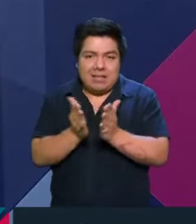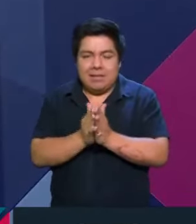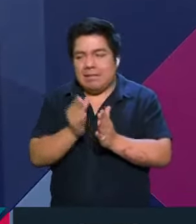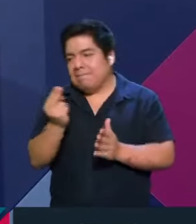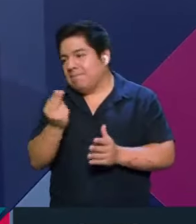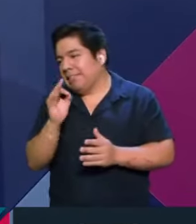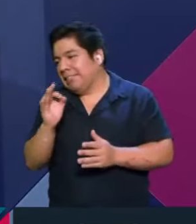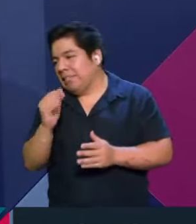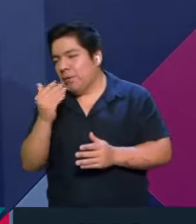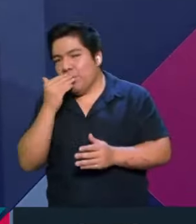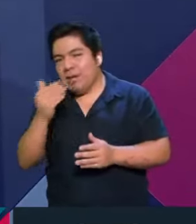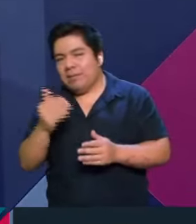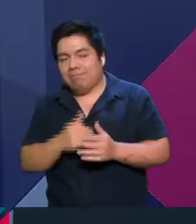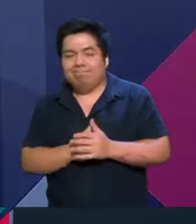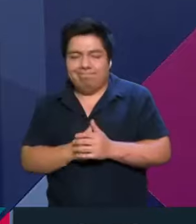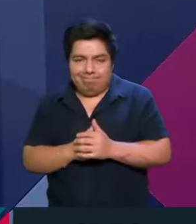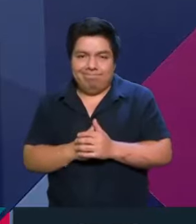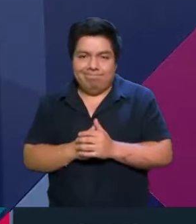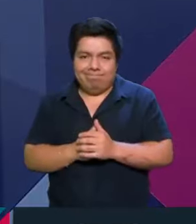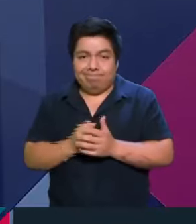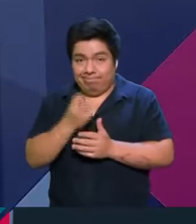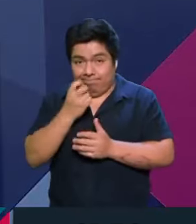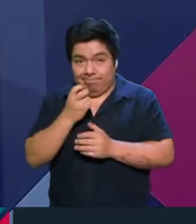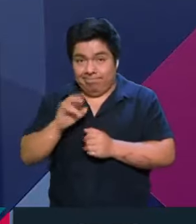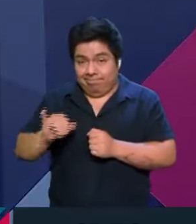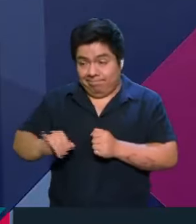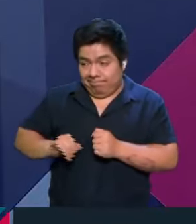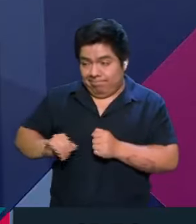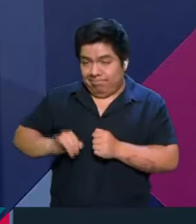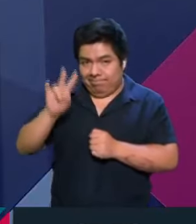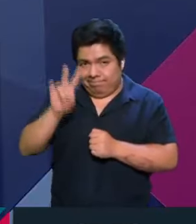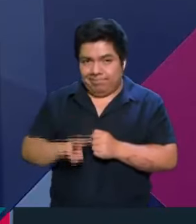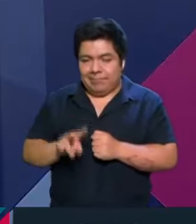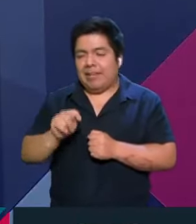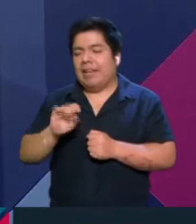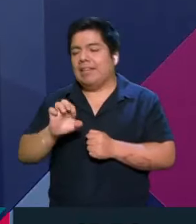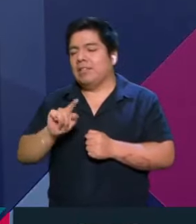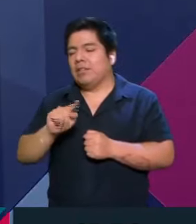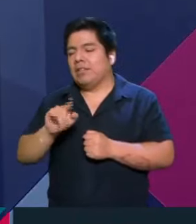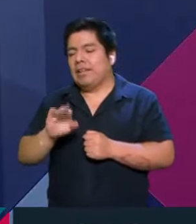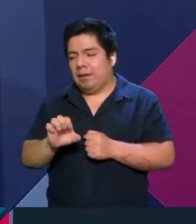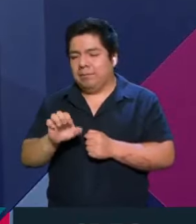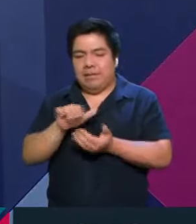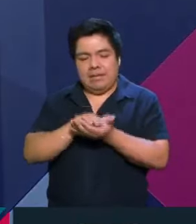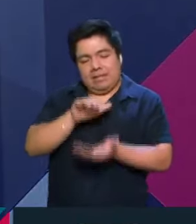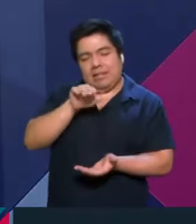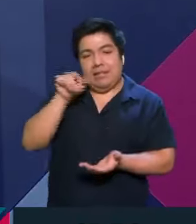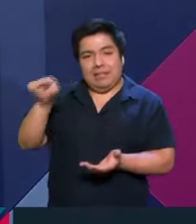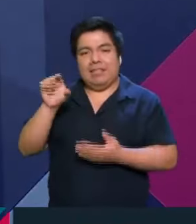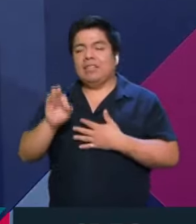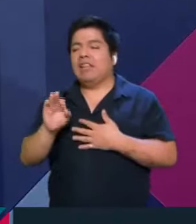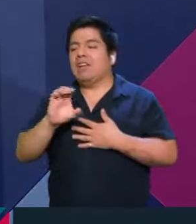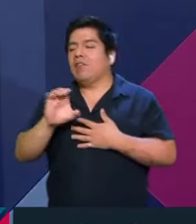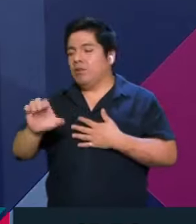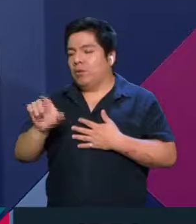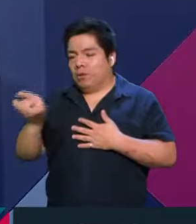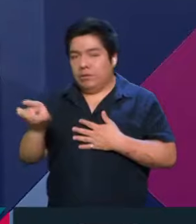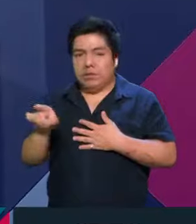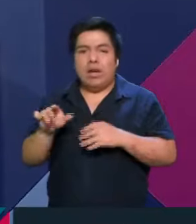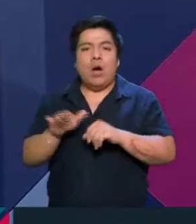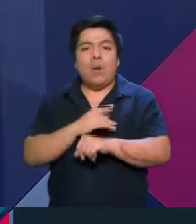desperdicio. Y esto también es muy interesante. La colección Tezontle del Fondo de Cultura Económica está dedicada a